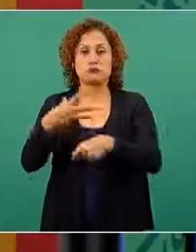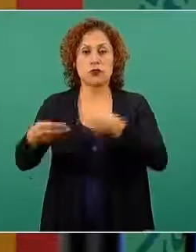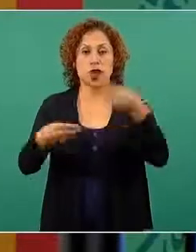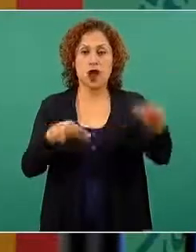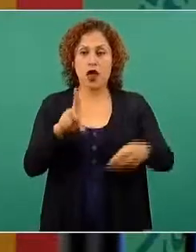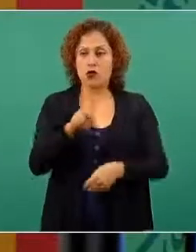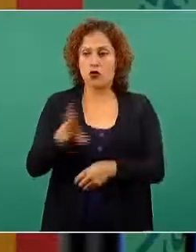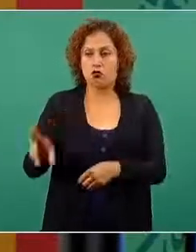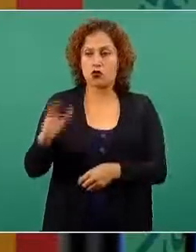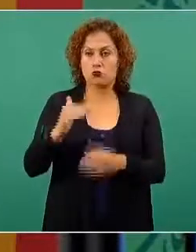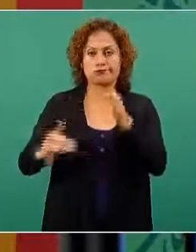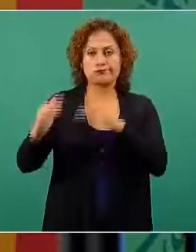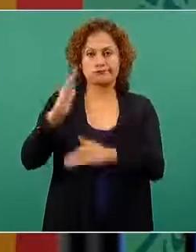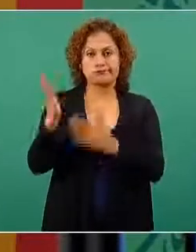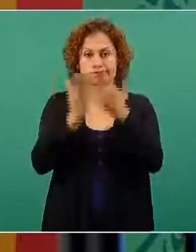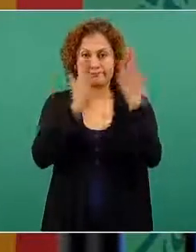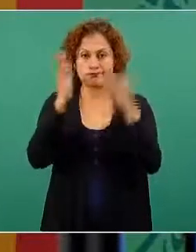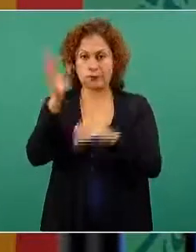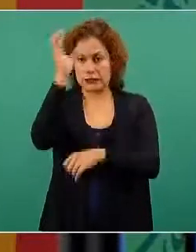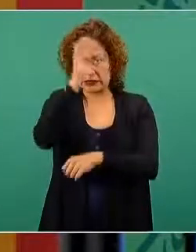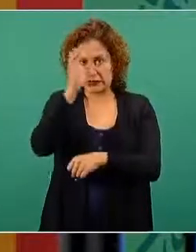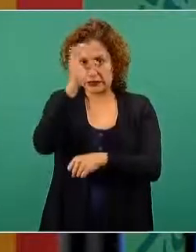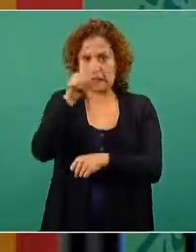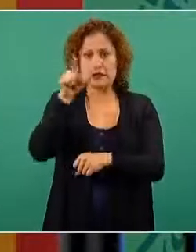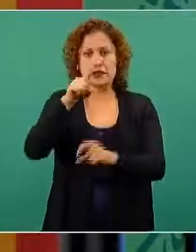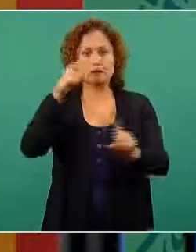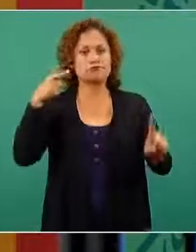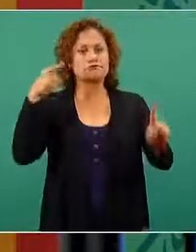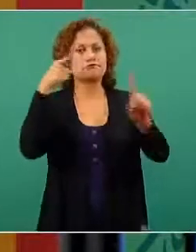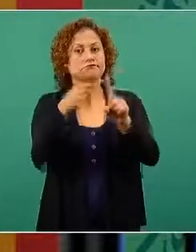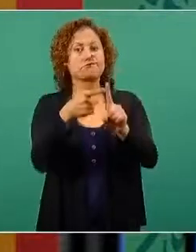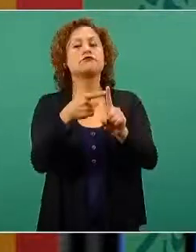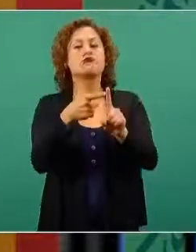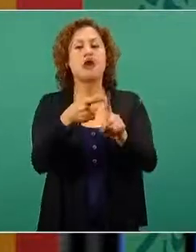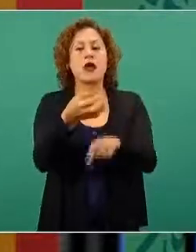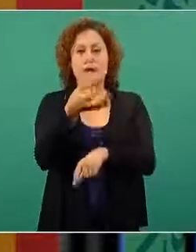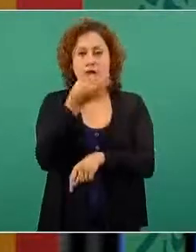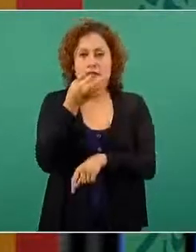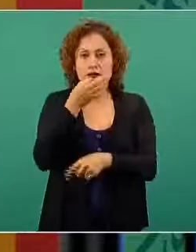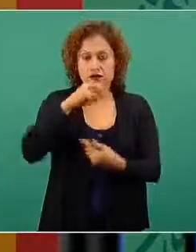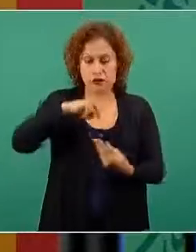ciencias, especialistas en biología molecular, que entendía muy bien